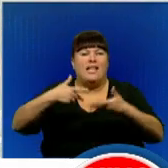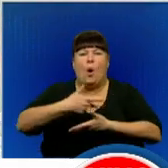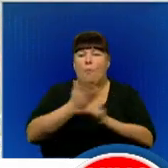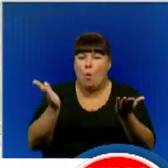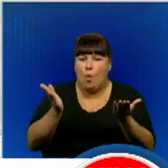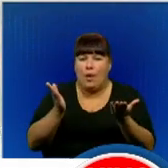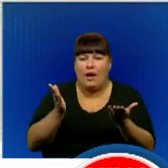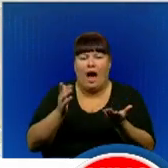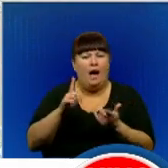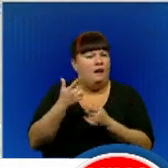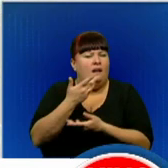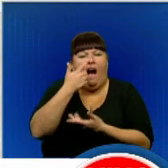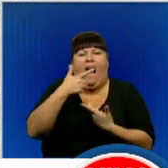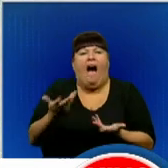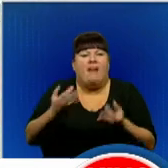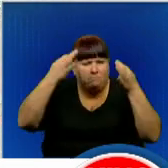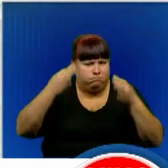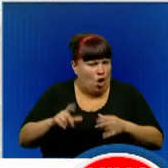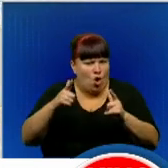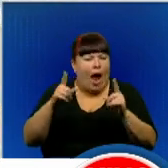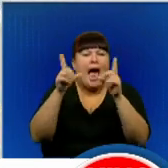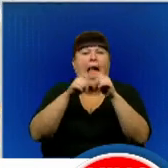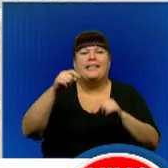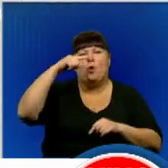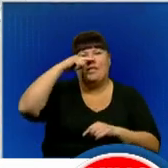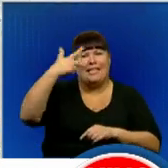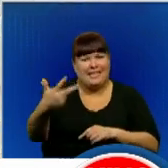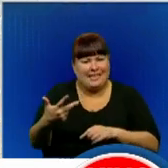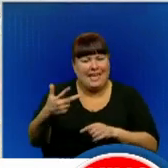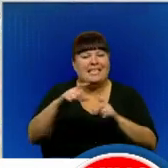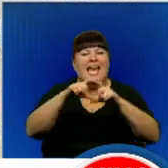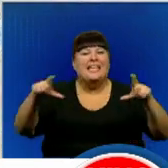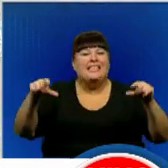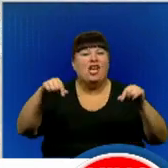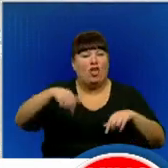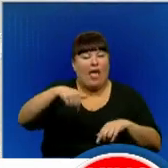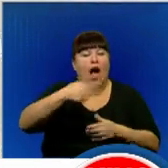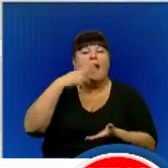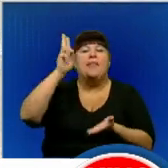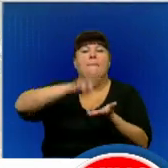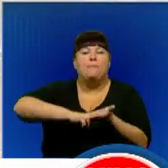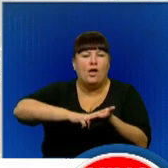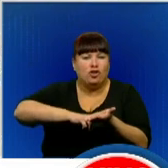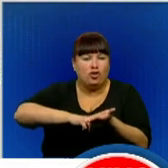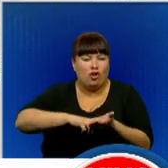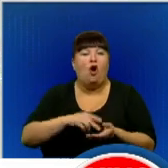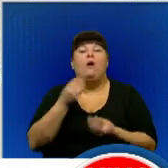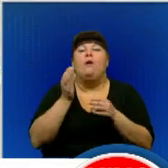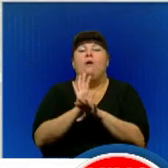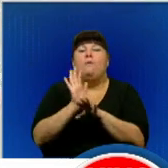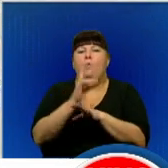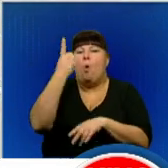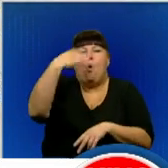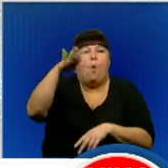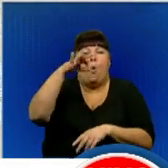no se termina de plasmar en el artículo 73 del texto vigente del impuesto que define una